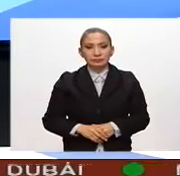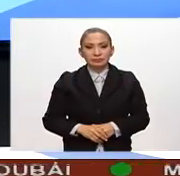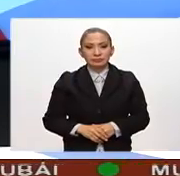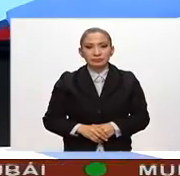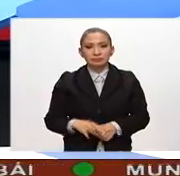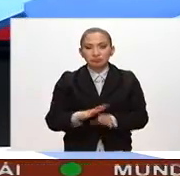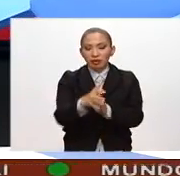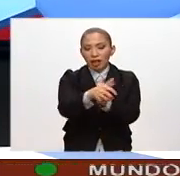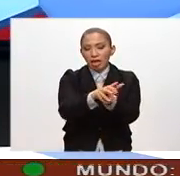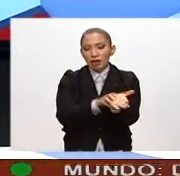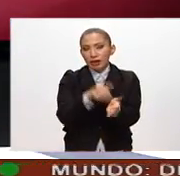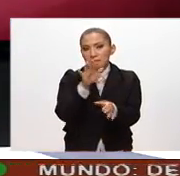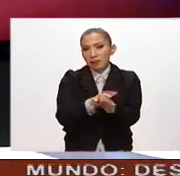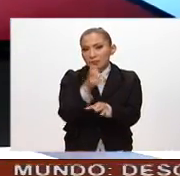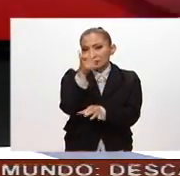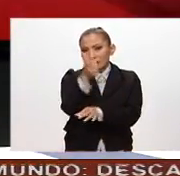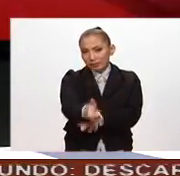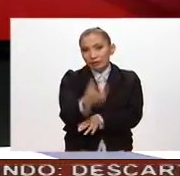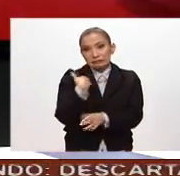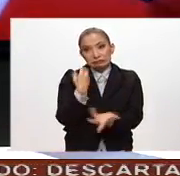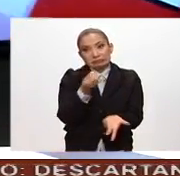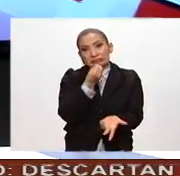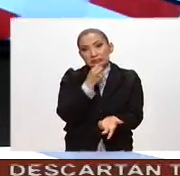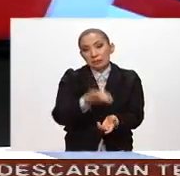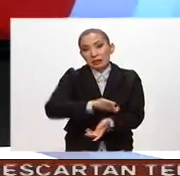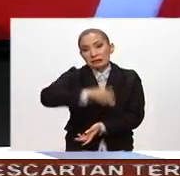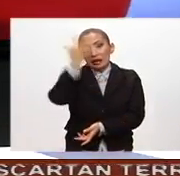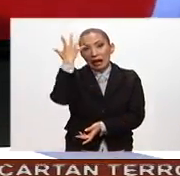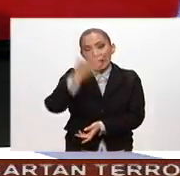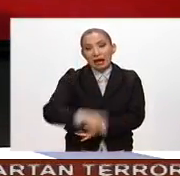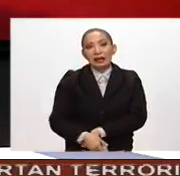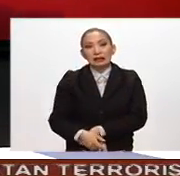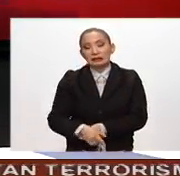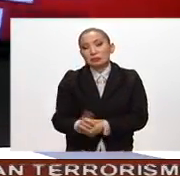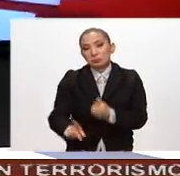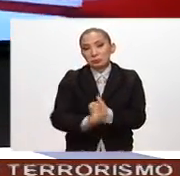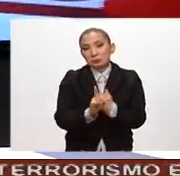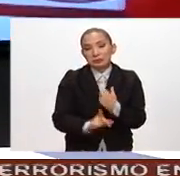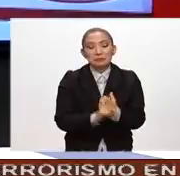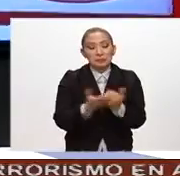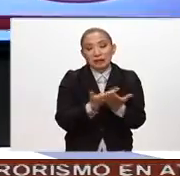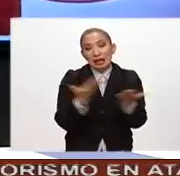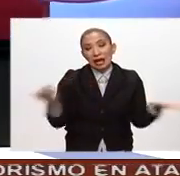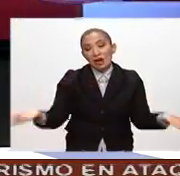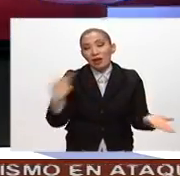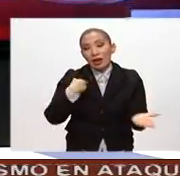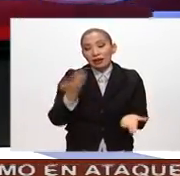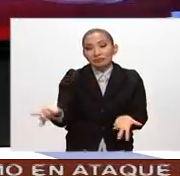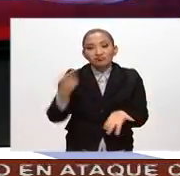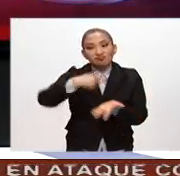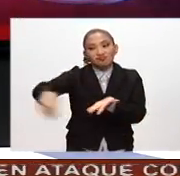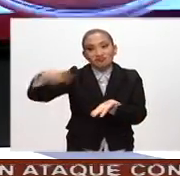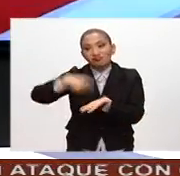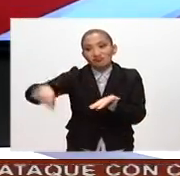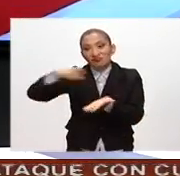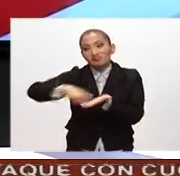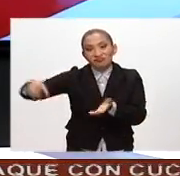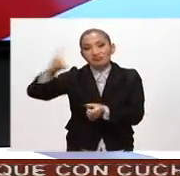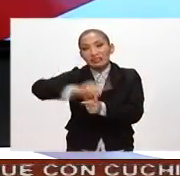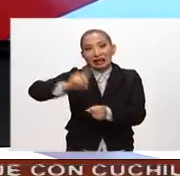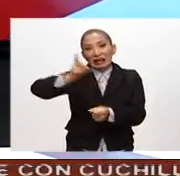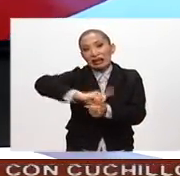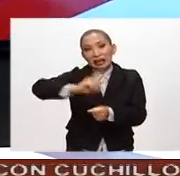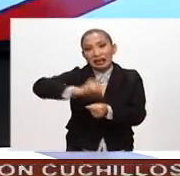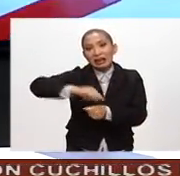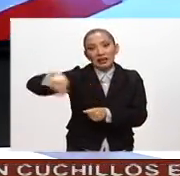Por ahorrarse un poco de dinero, les salió pues más caro el caldo que las albóndigas, puesto que ahora están consumiendo pues ahí día a día